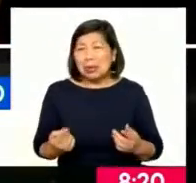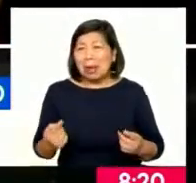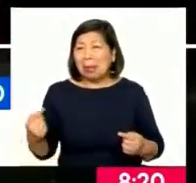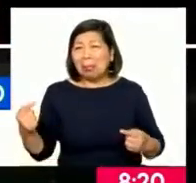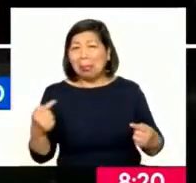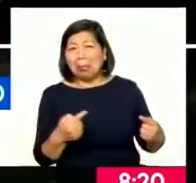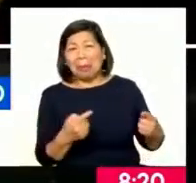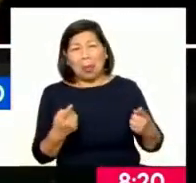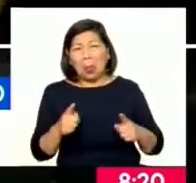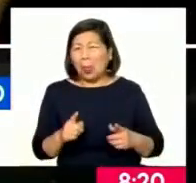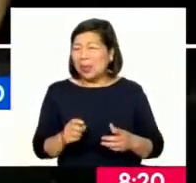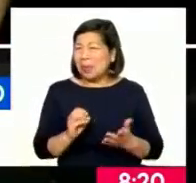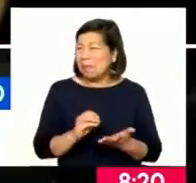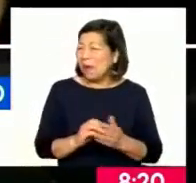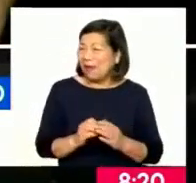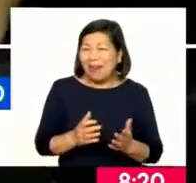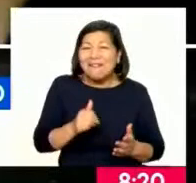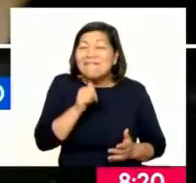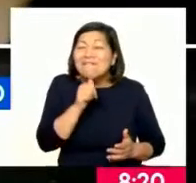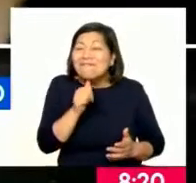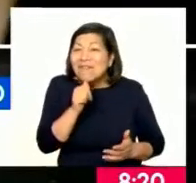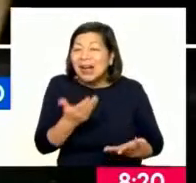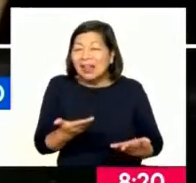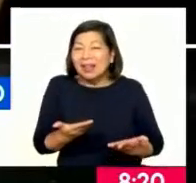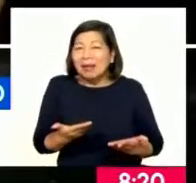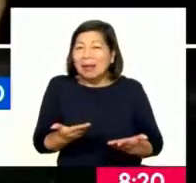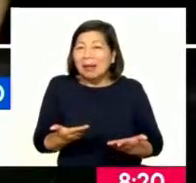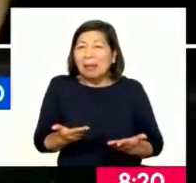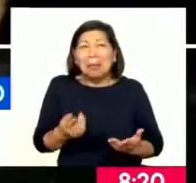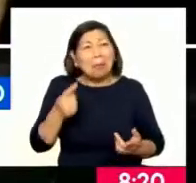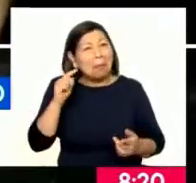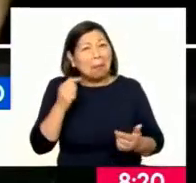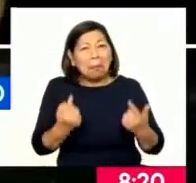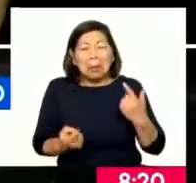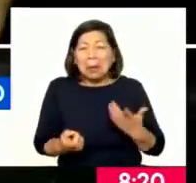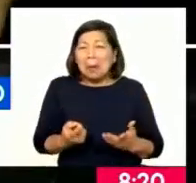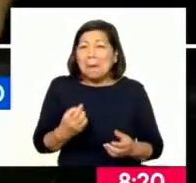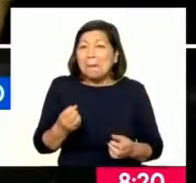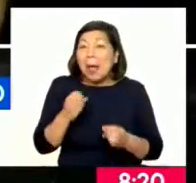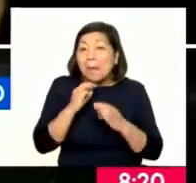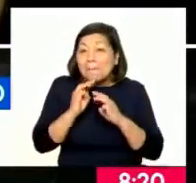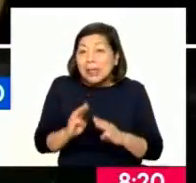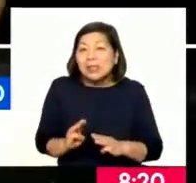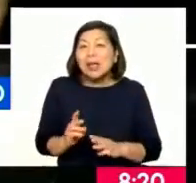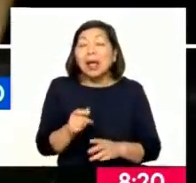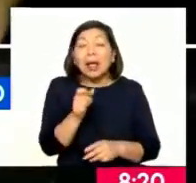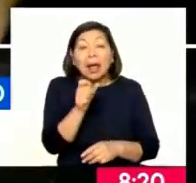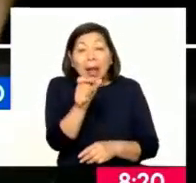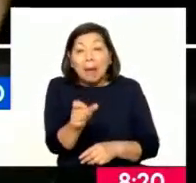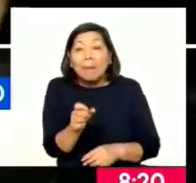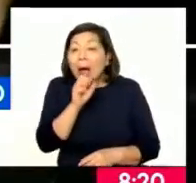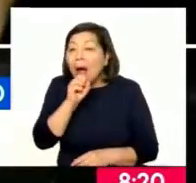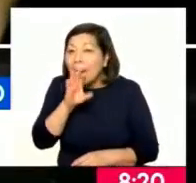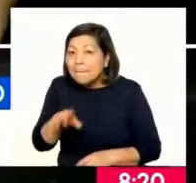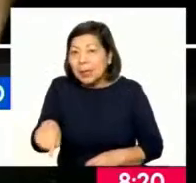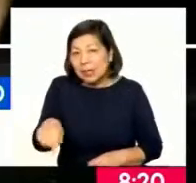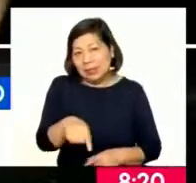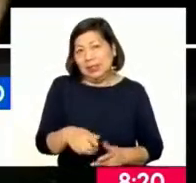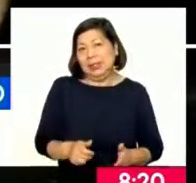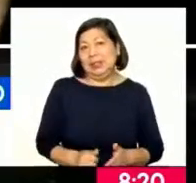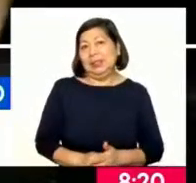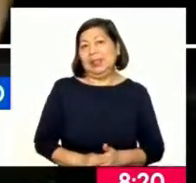contradice, puede resultar no clara, y eso trae como consecuencia que los mensajes no lleguen a la población en